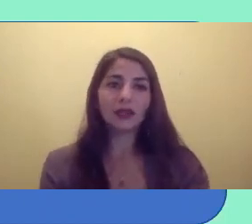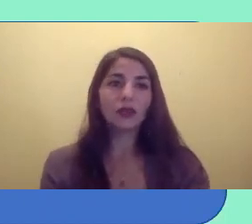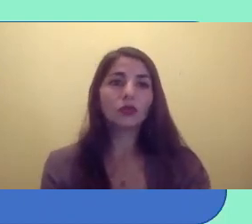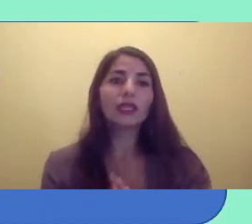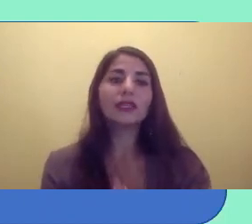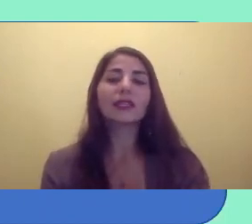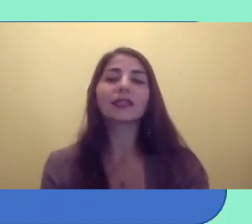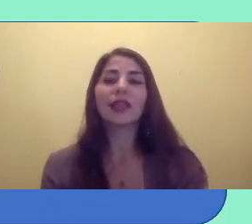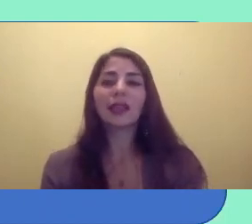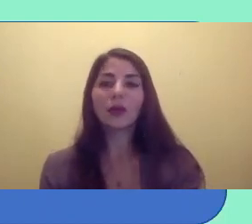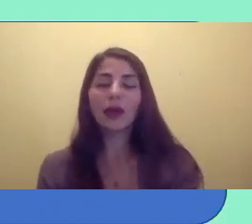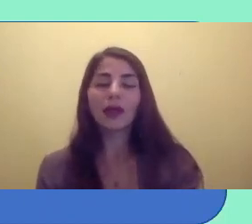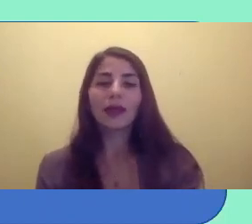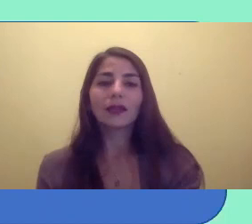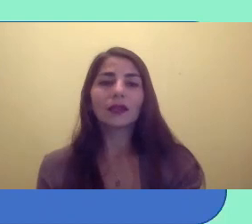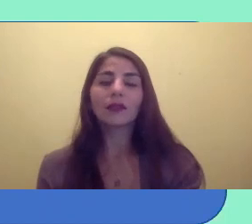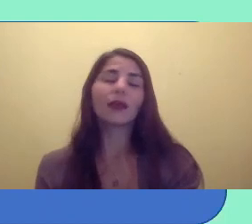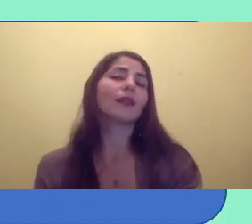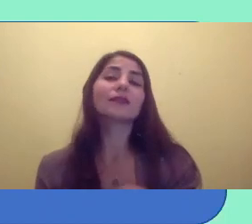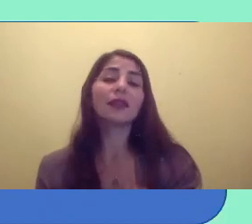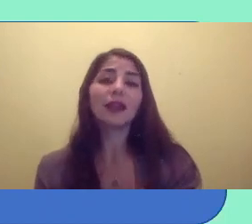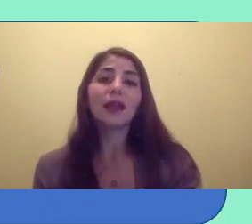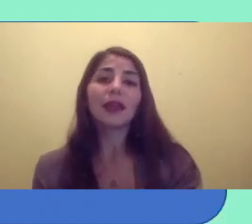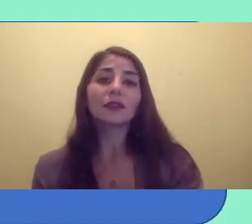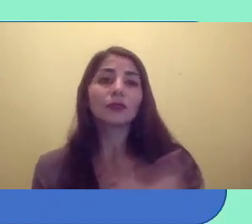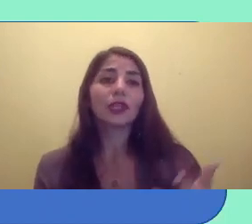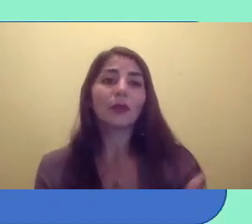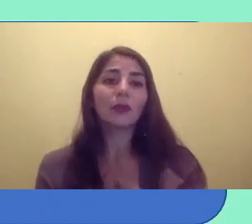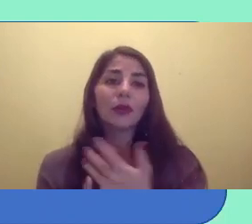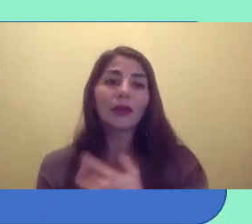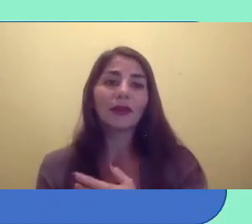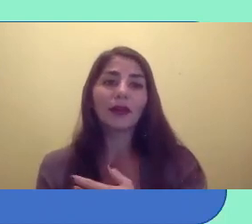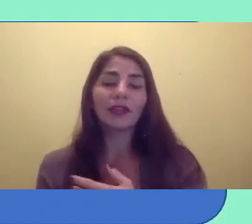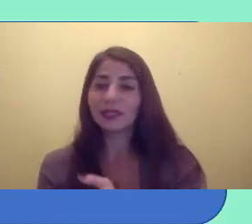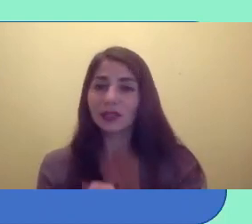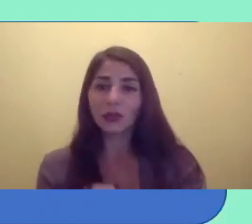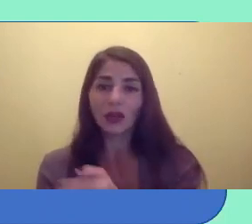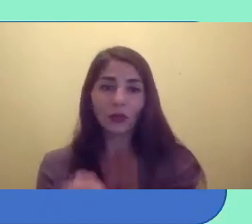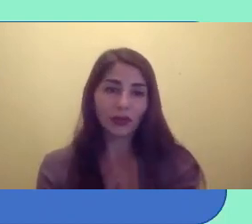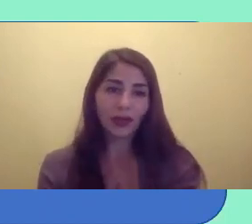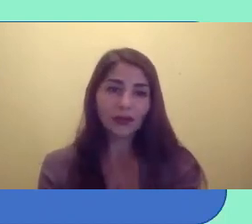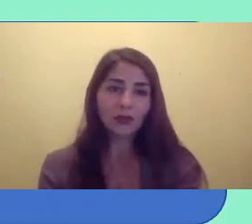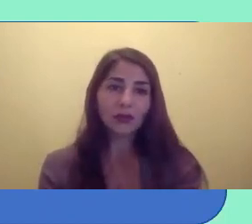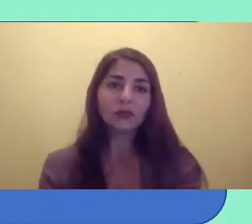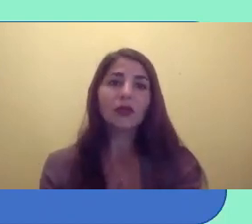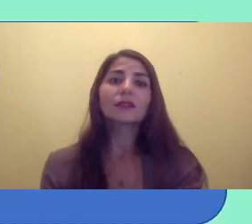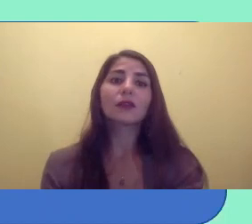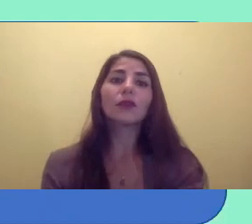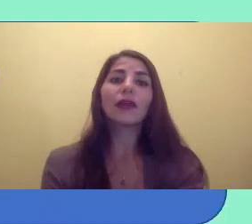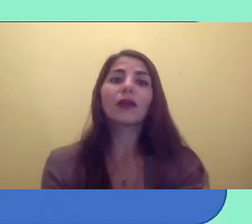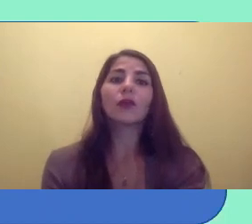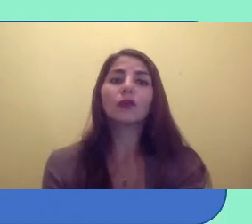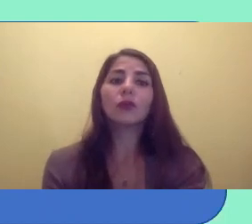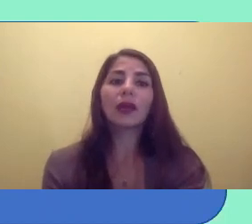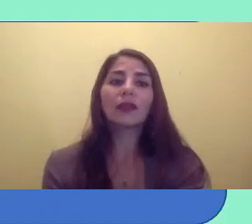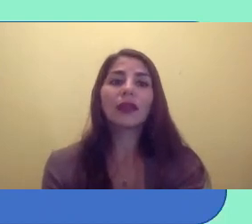universales, ya no utilizan esta lengua, es decir, por ejemplo, va a variar según la comunidad de sordos,